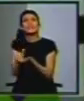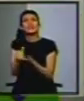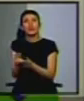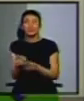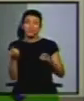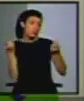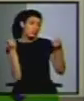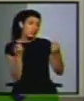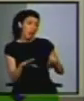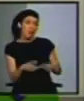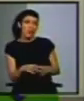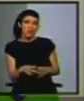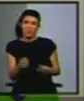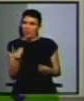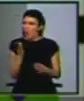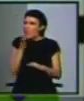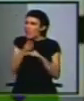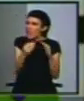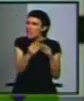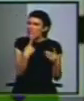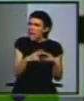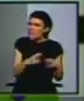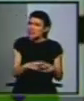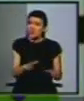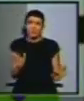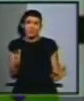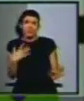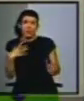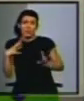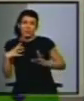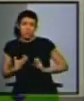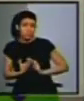después? Destrozado. ¿Qué piensa hacer?